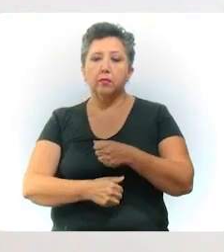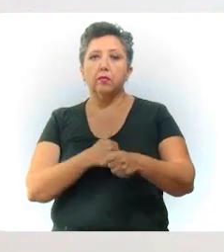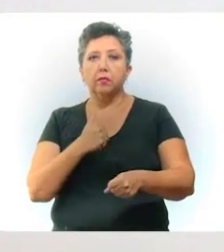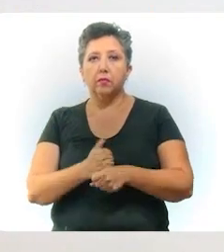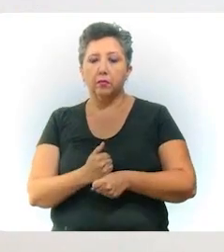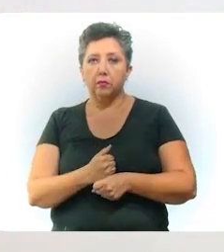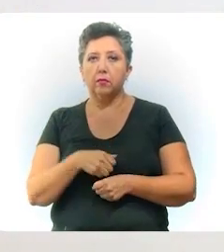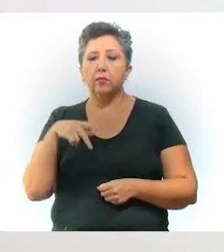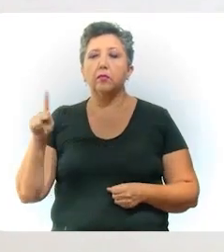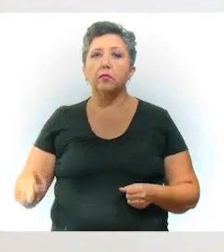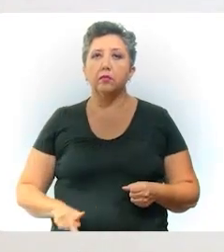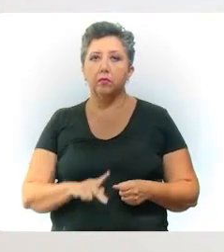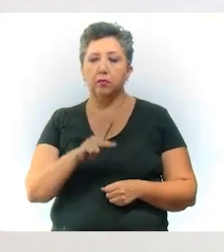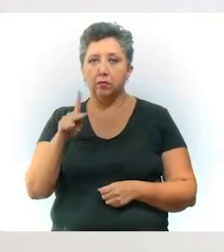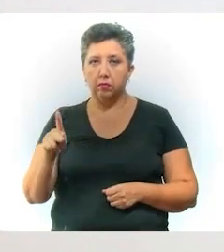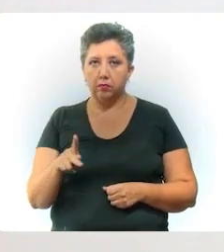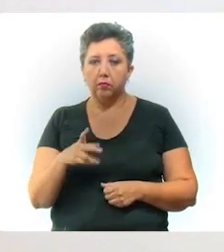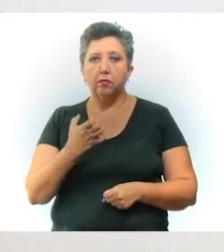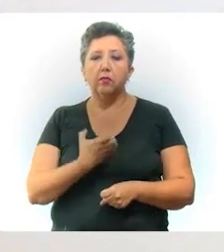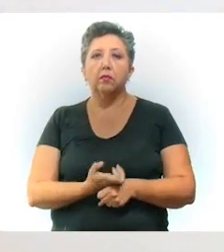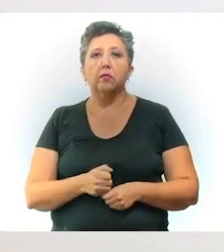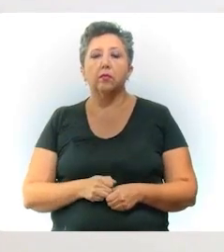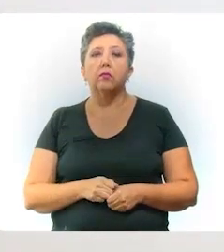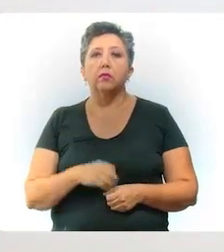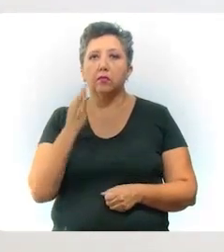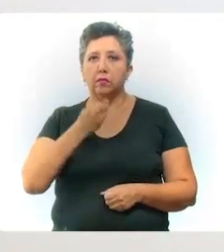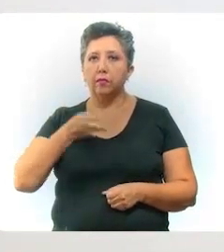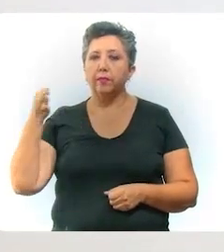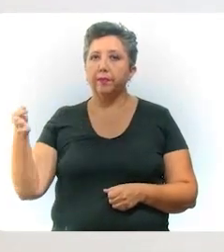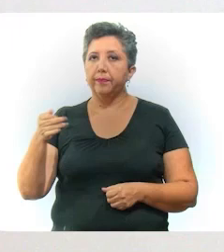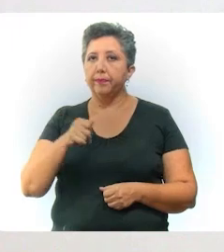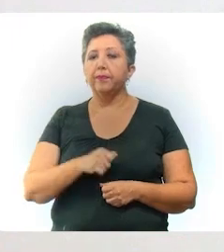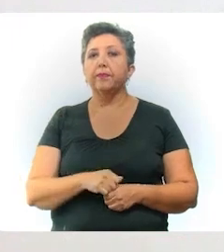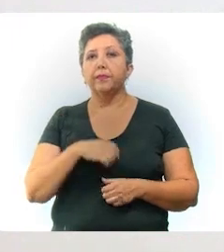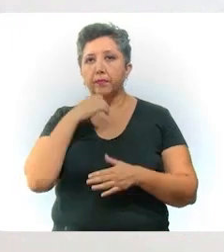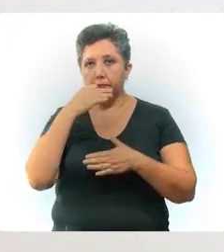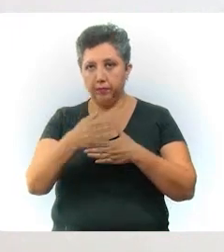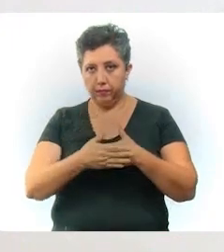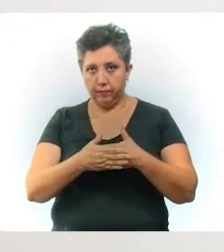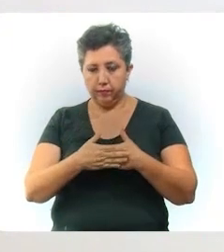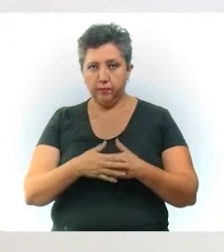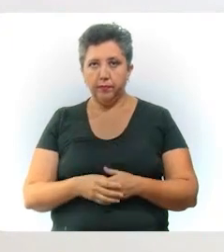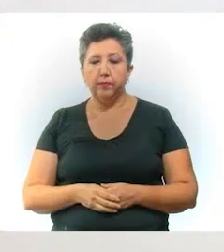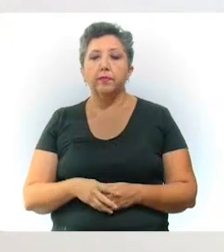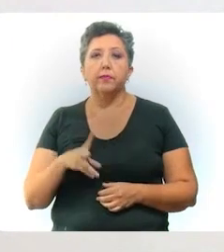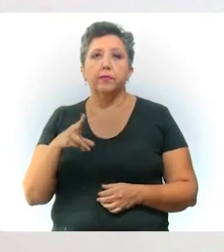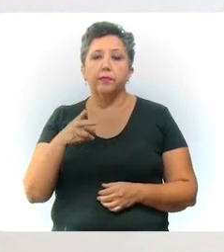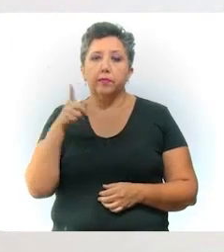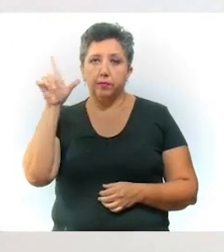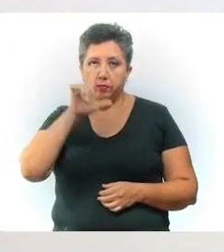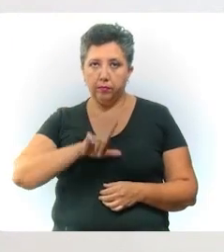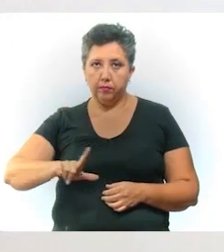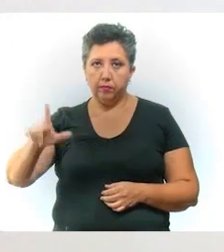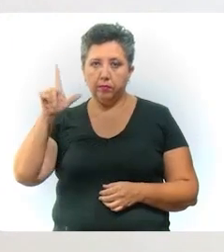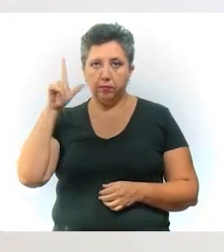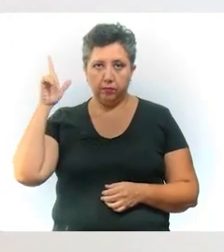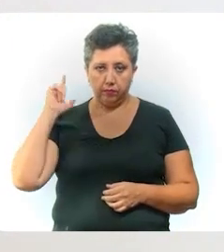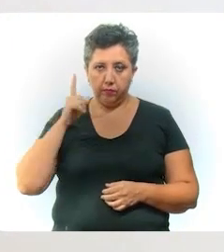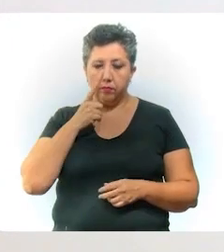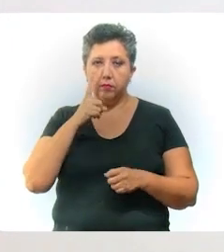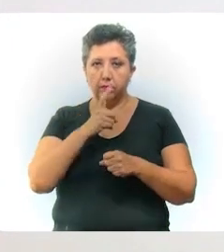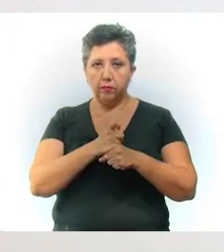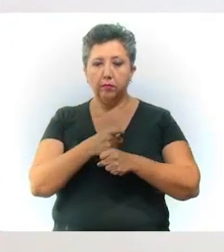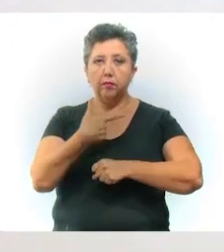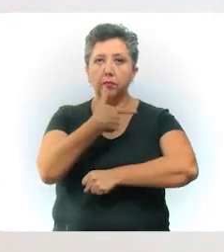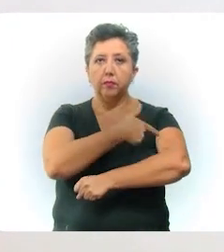años en municipios del interior del estado, en fechas que se darán a conocer próximamente. También el lunes se inició la aplicación de la